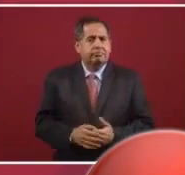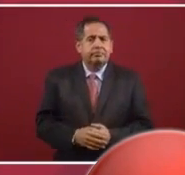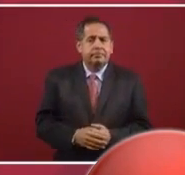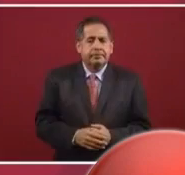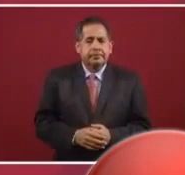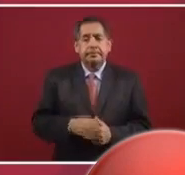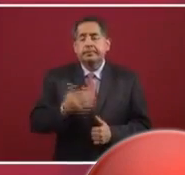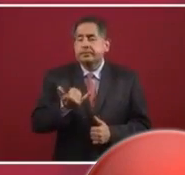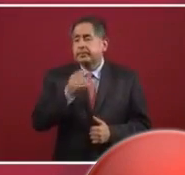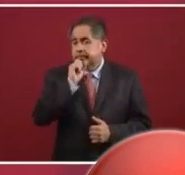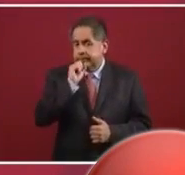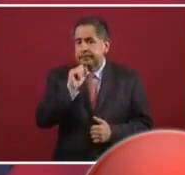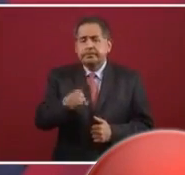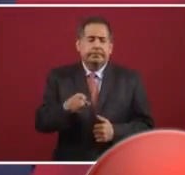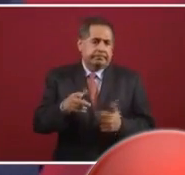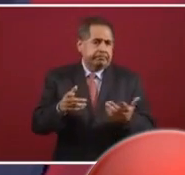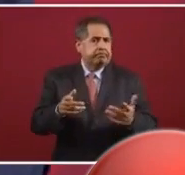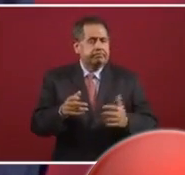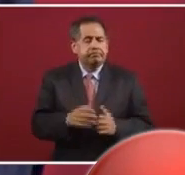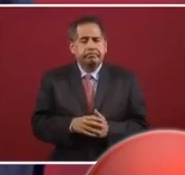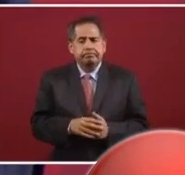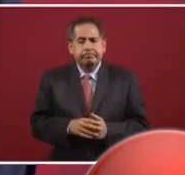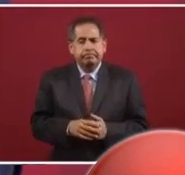hay también margen